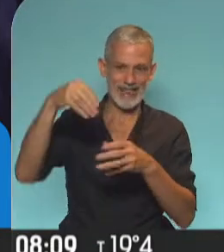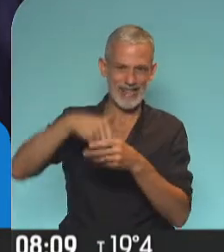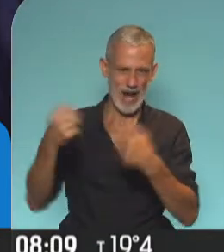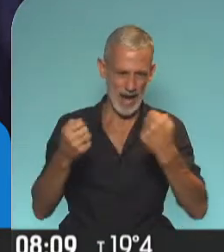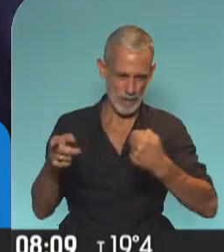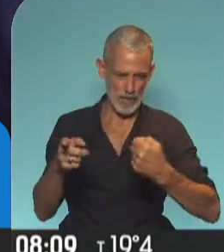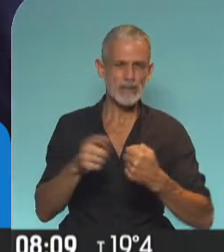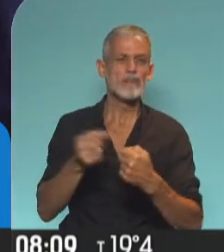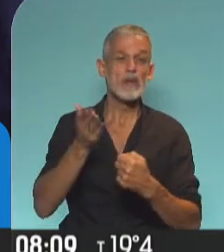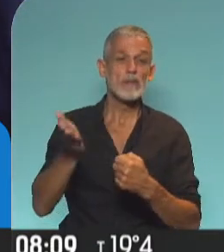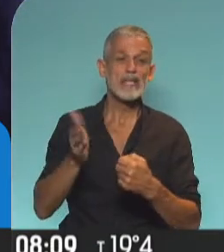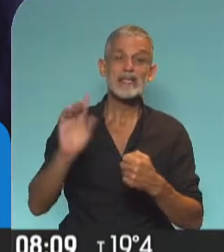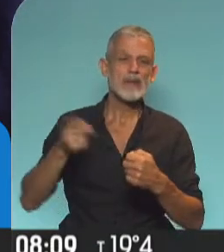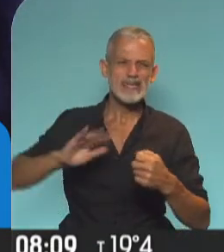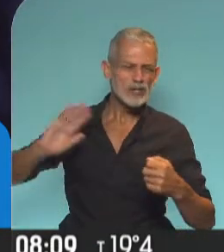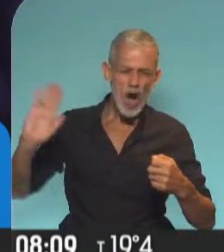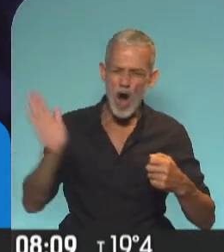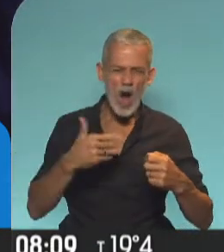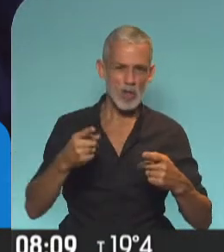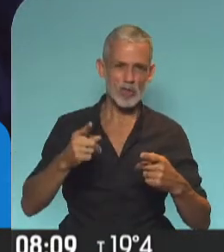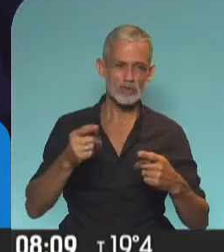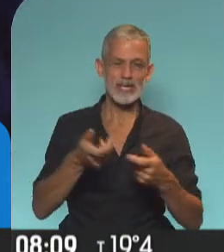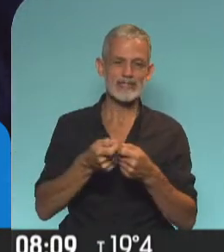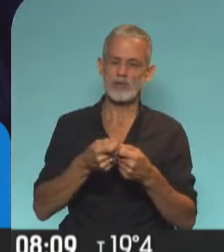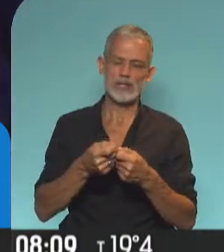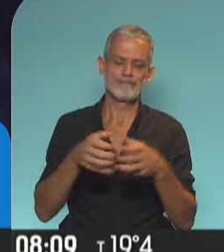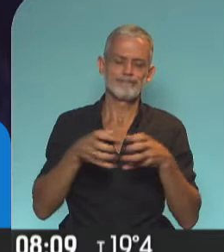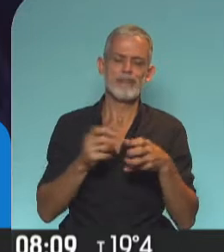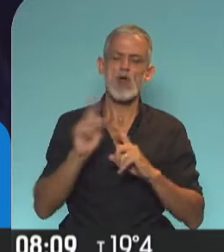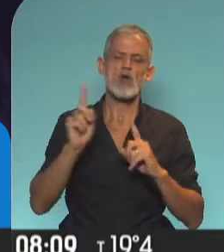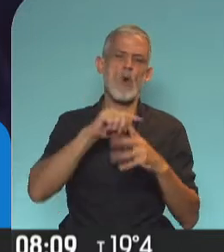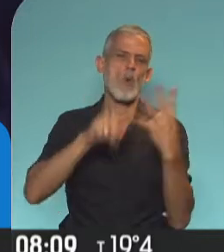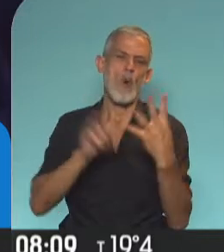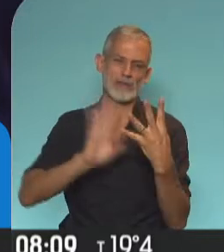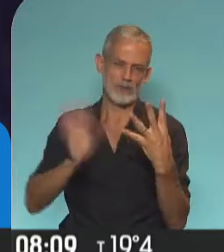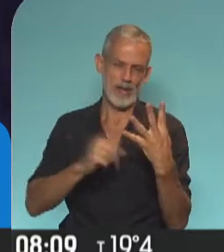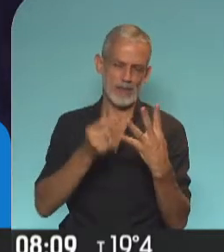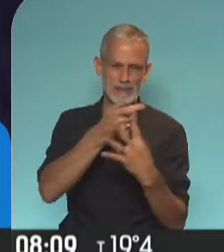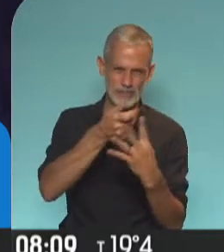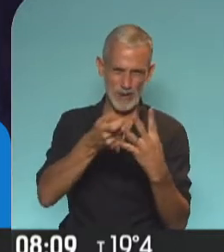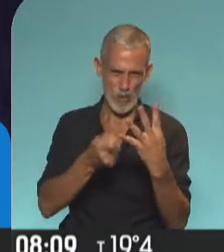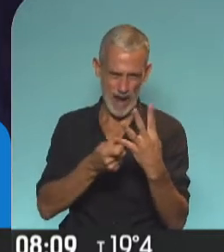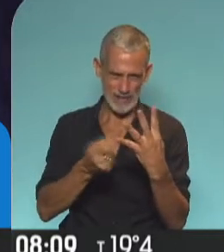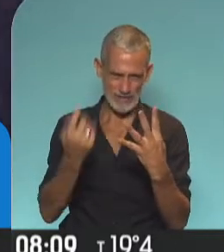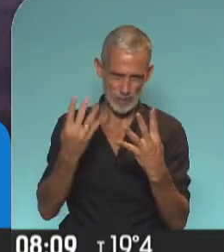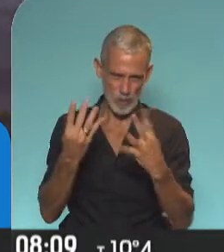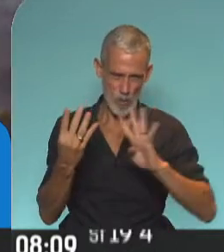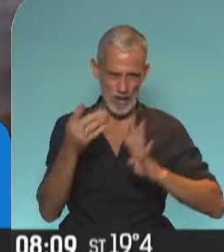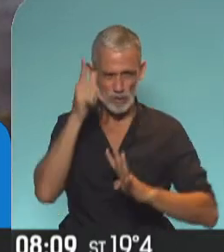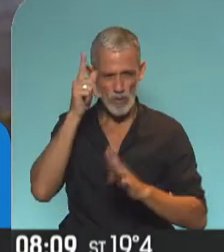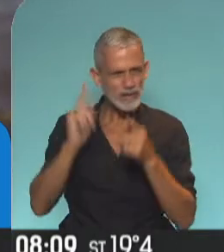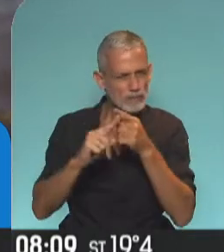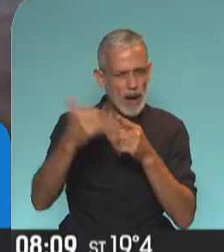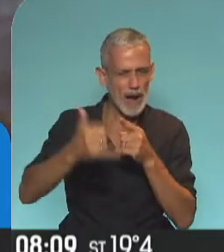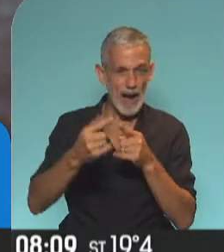Habían pedido el secuestro de todos los teléfonos, la Cámara dijo que no, solamente de esos 4, y a partir